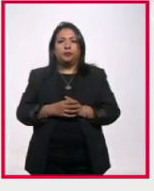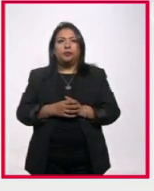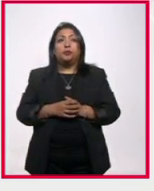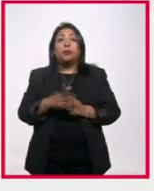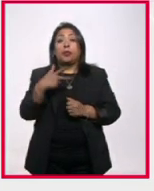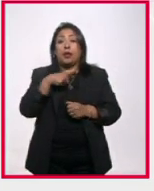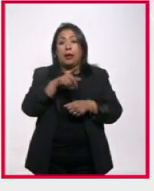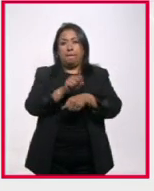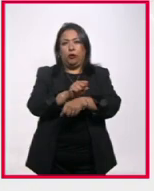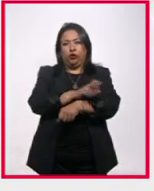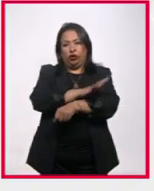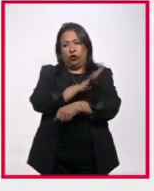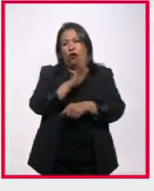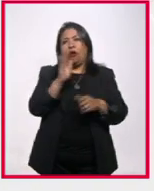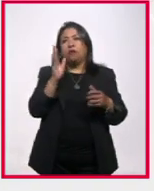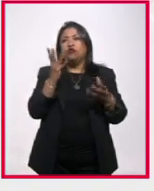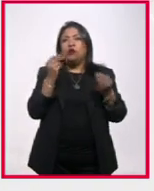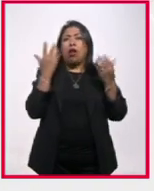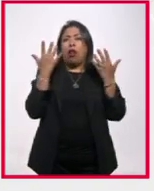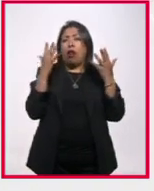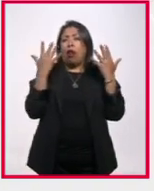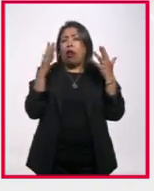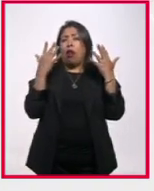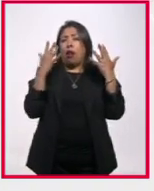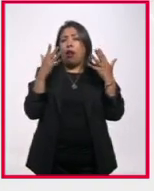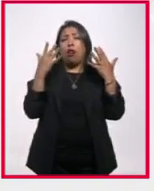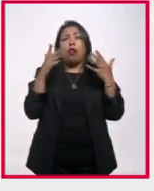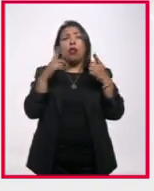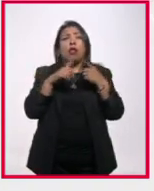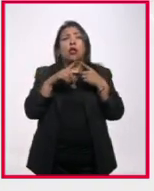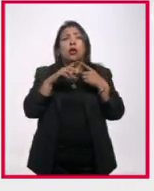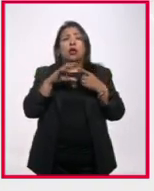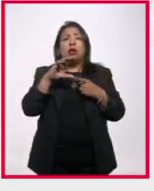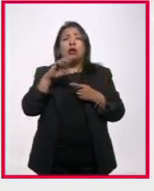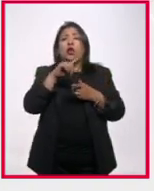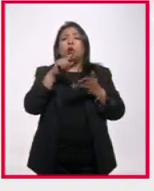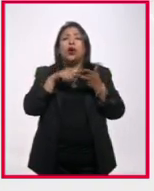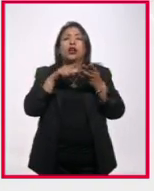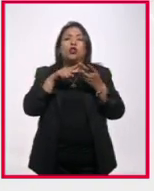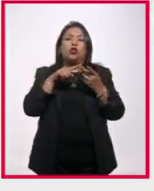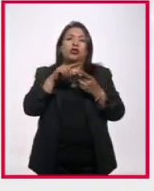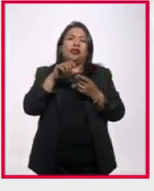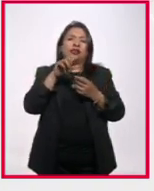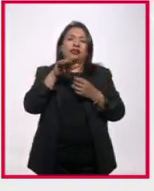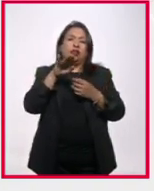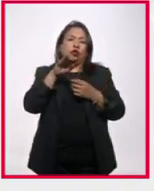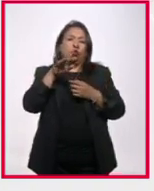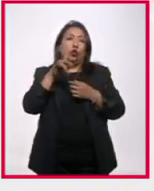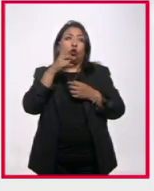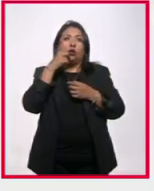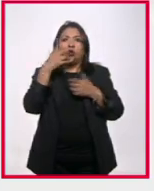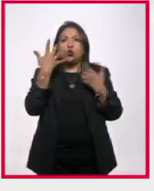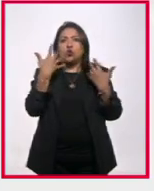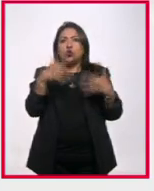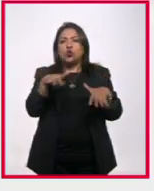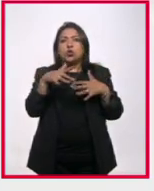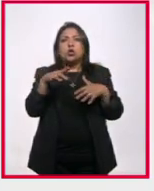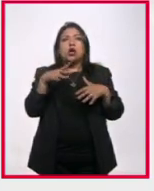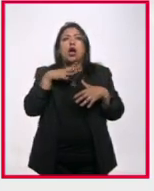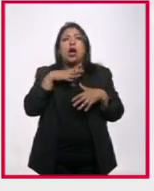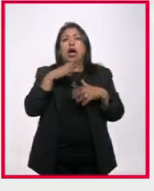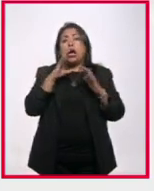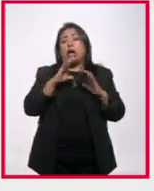Esta emoción que, por ejemplo, tanto te han aplaudido tu Chenera Entola en Salzburgo, a la que han calificado, por ejemplo, de gloriosa, tus